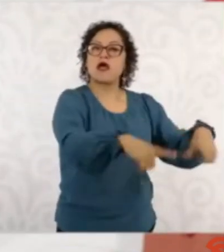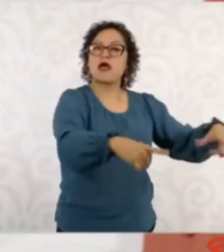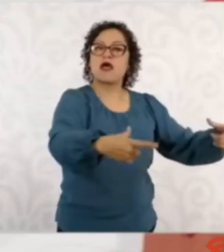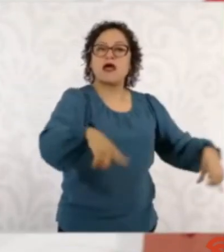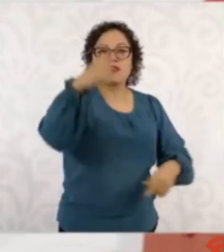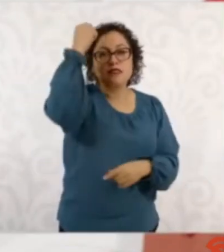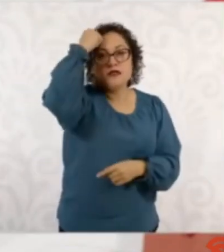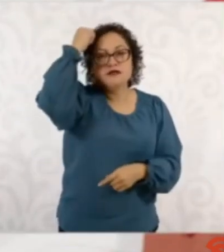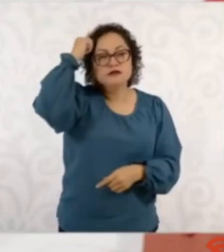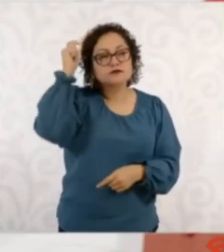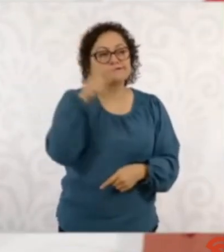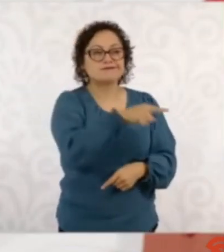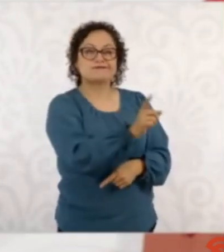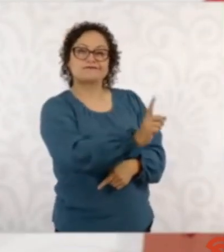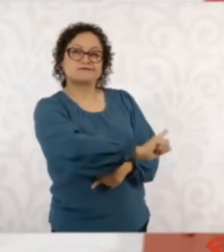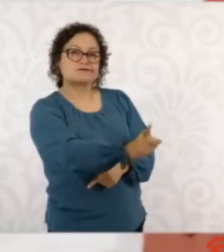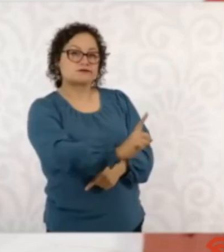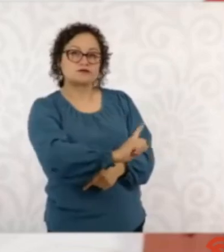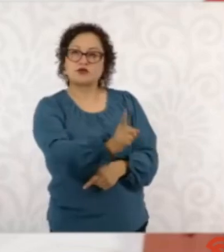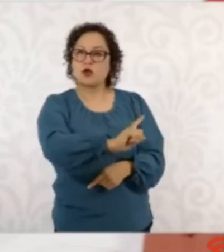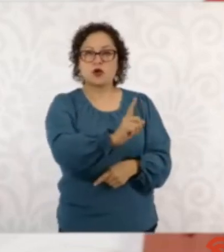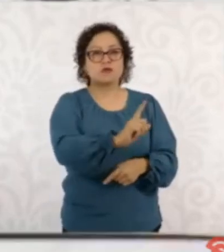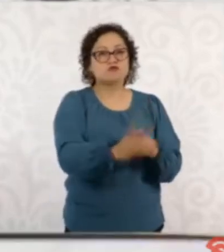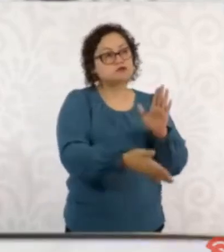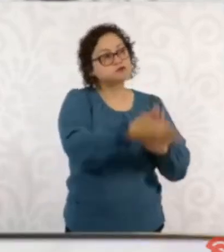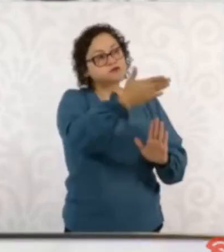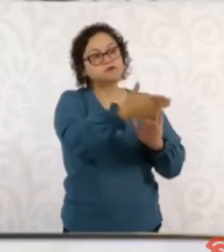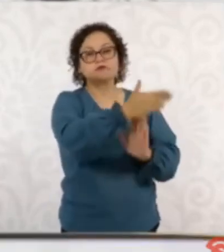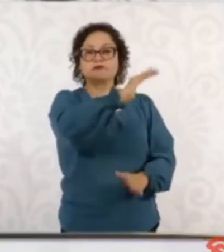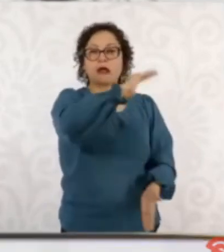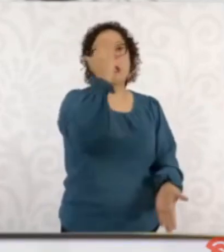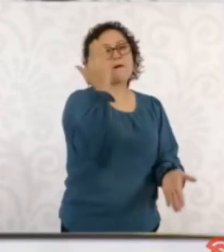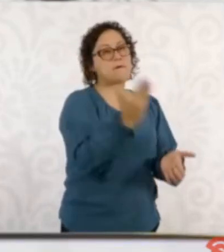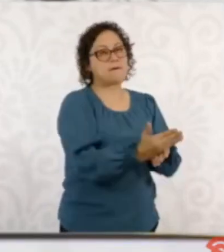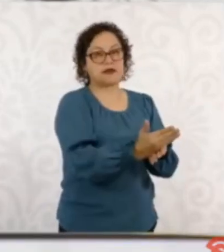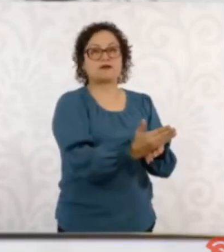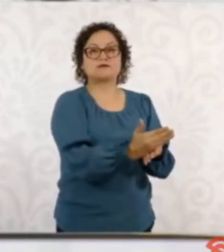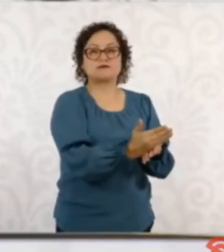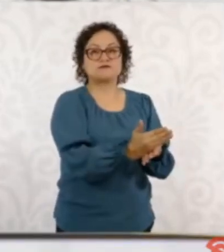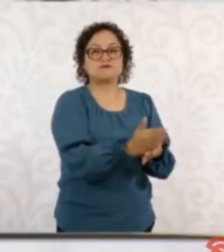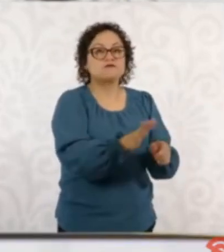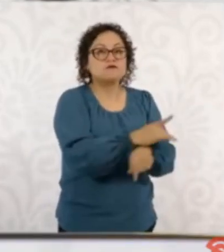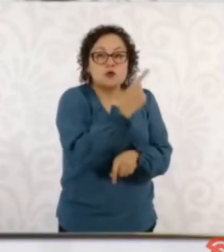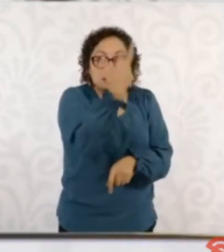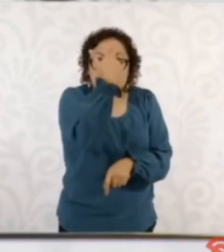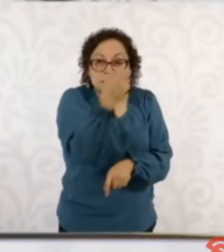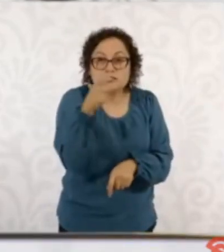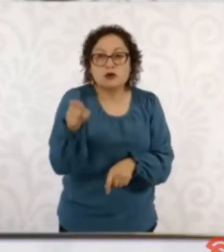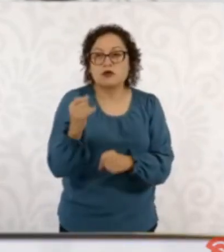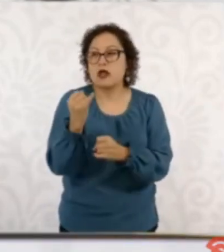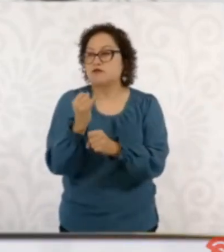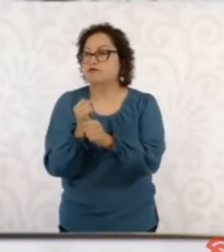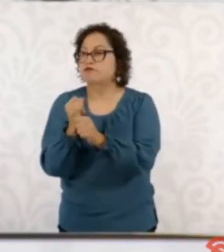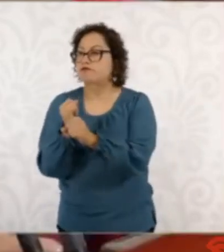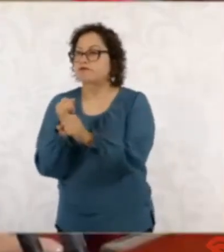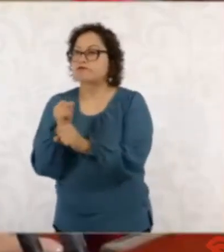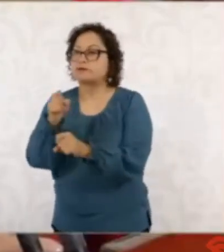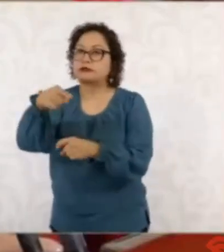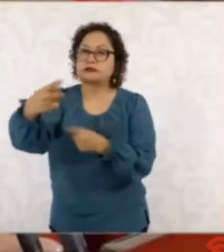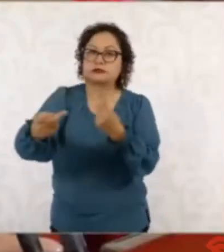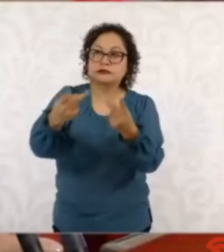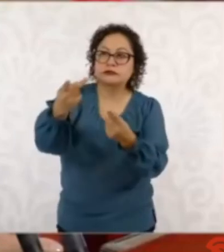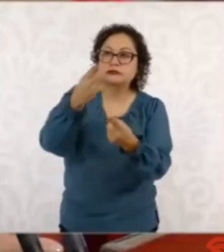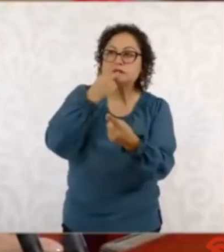toma la decisión de ya no avanzar en el aeropuerto de Texcoco con base en esas decisiones técnicas. A quienes